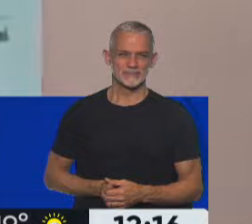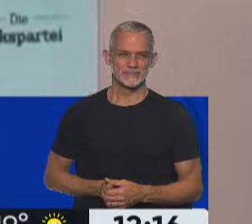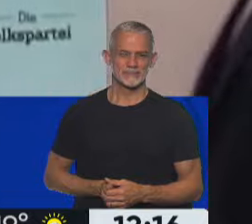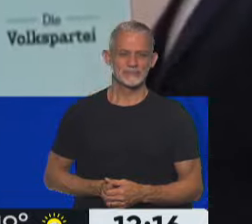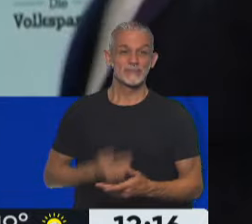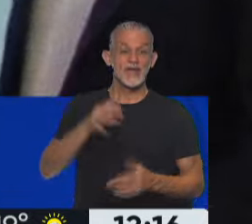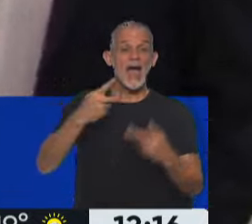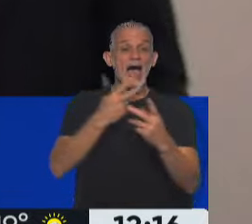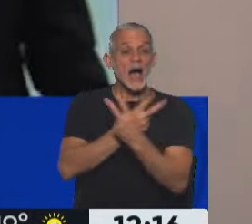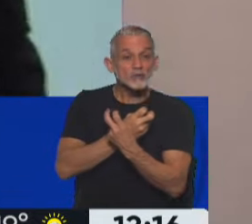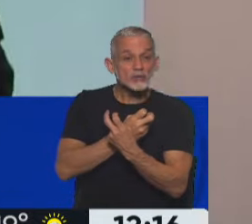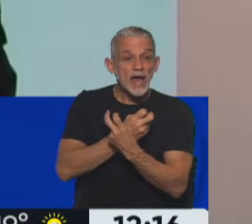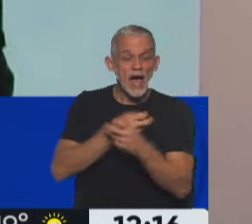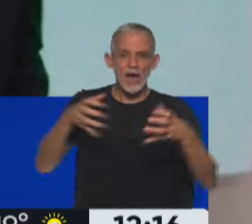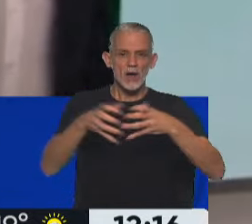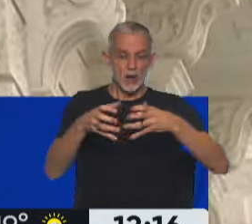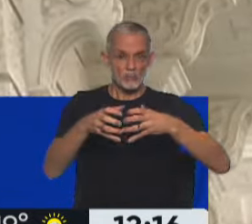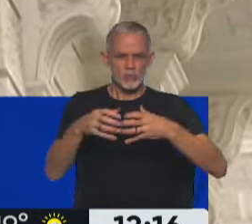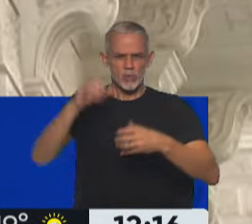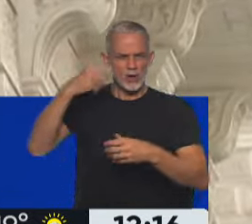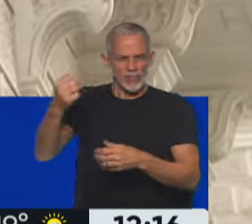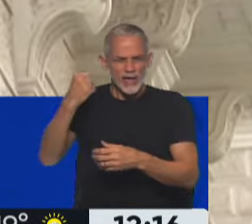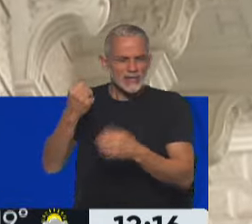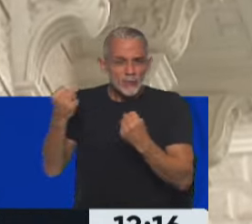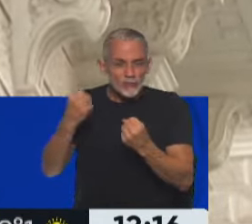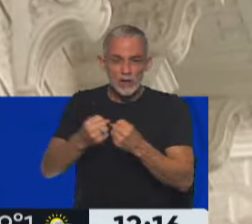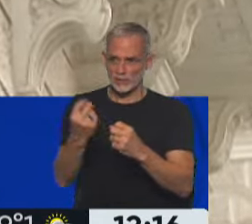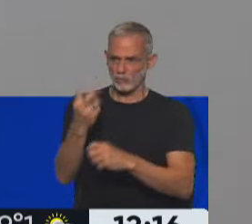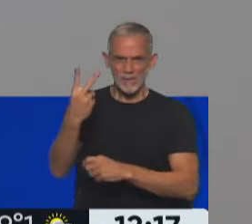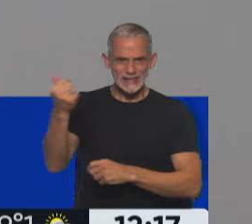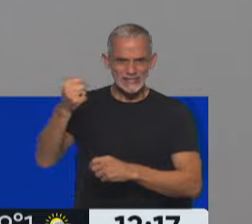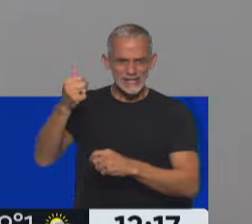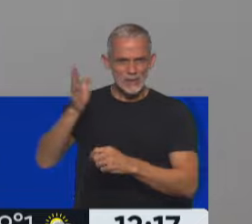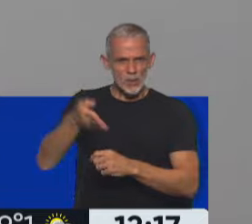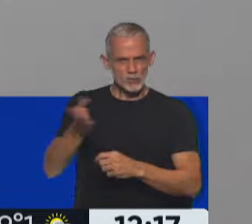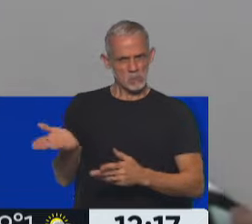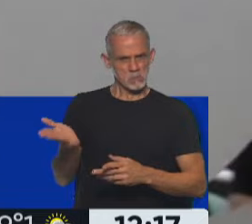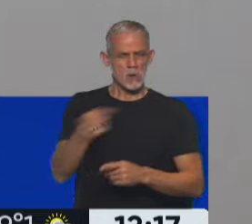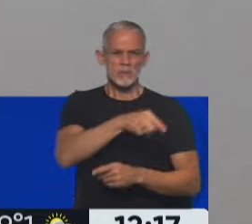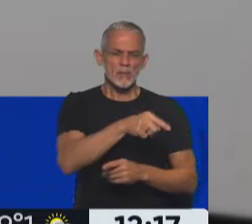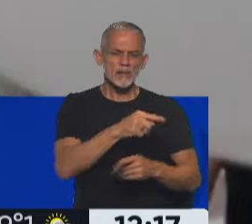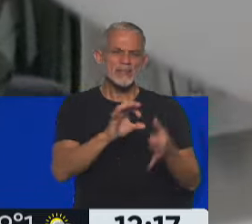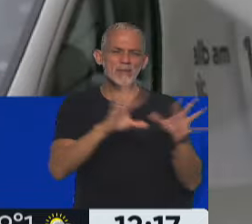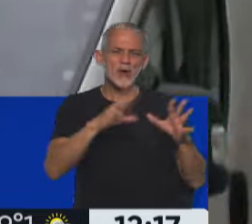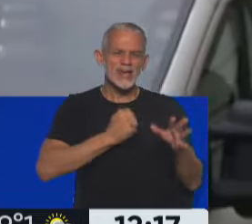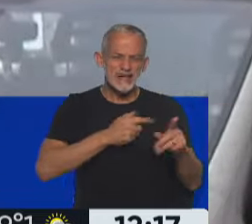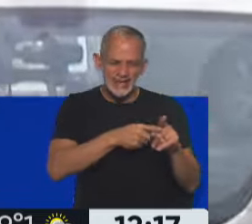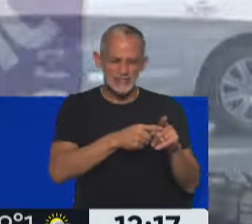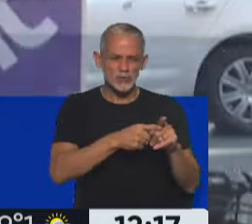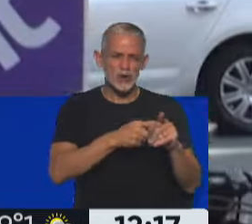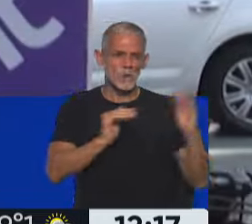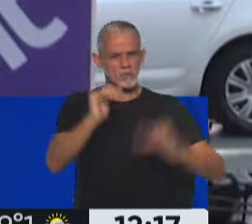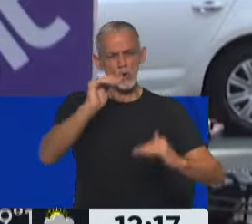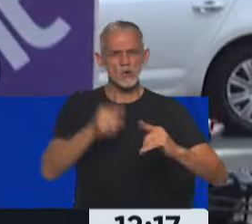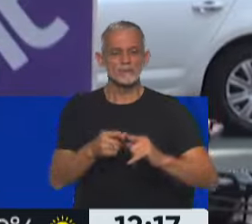En Austria, el opositor partido ultranacionalista se impuso con el 26% de los votos sobre el gobernante Partido Democristiano, mientras que en